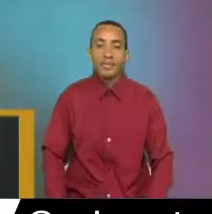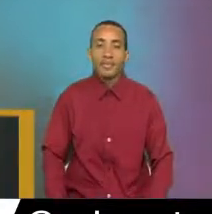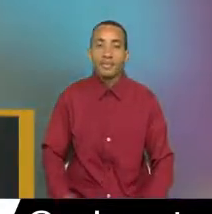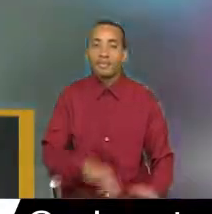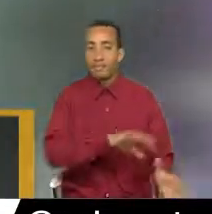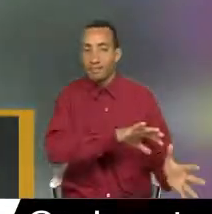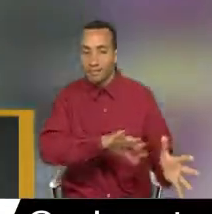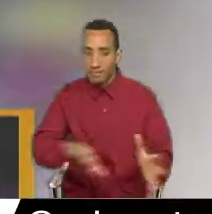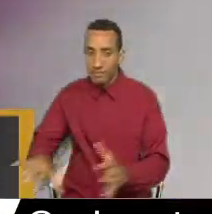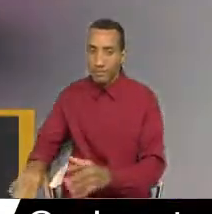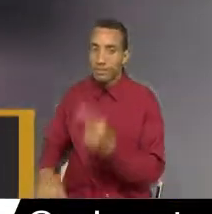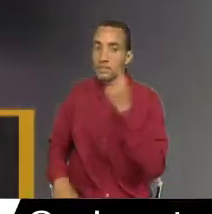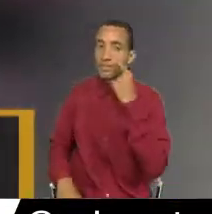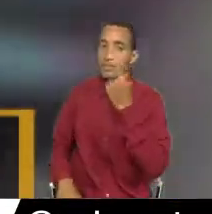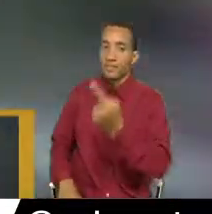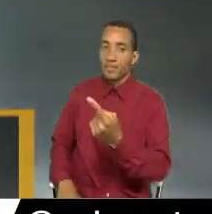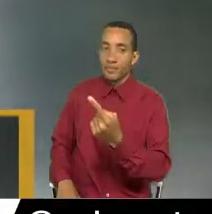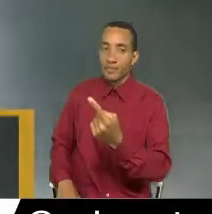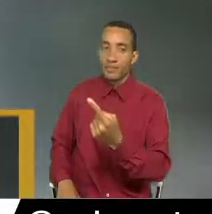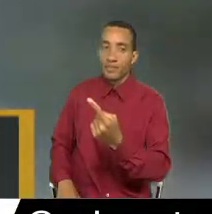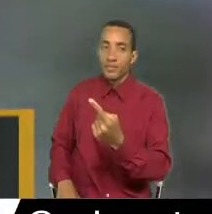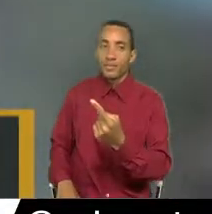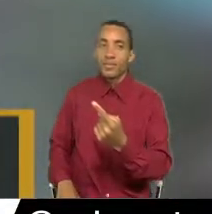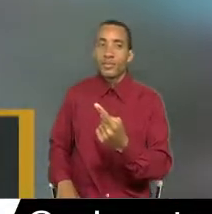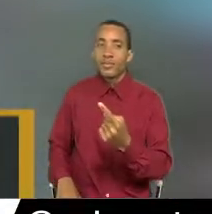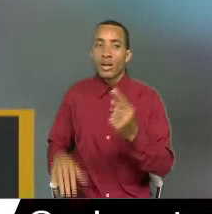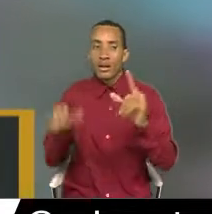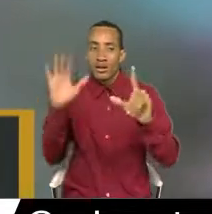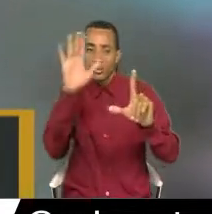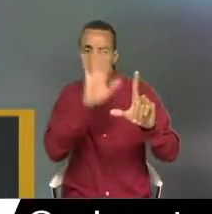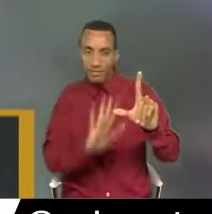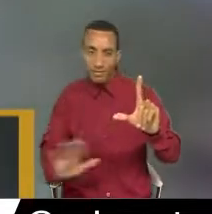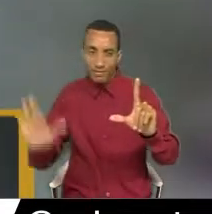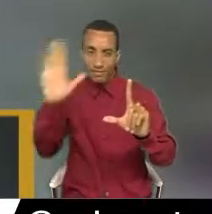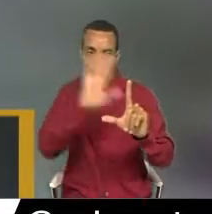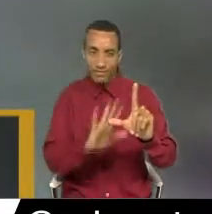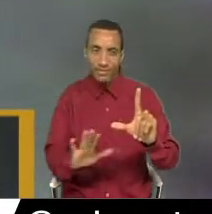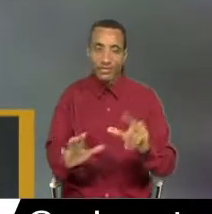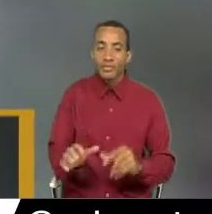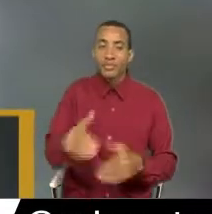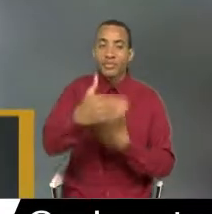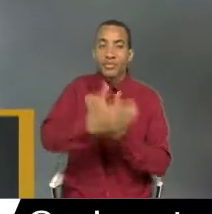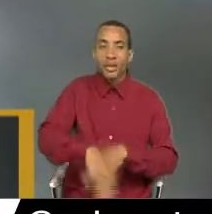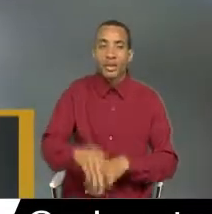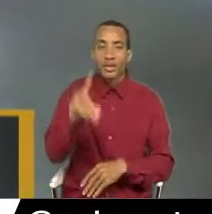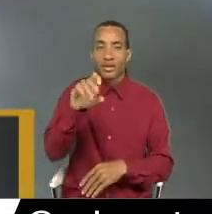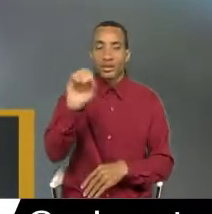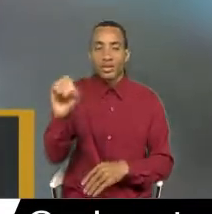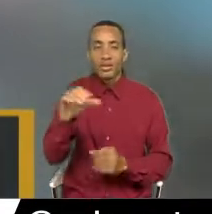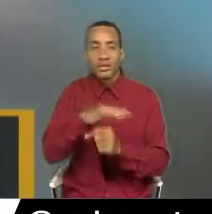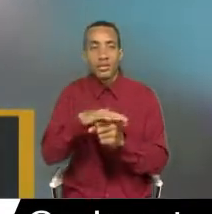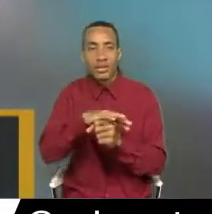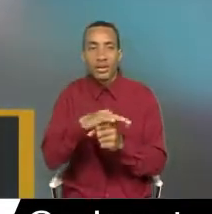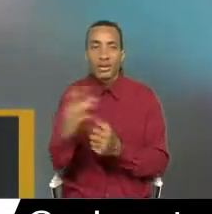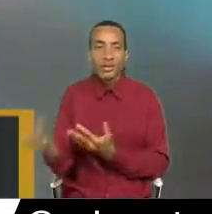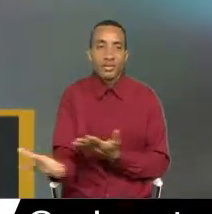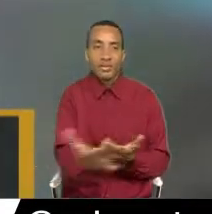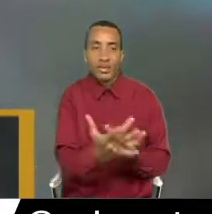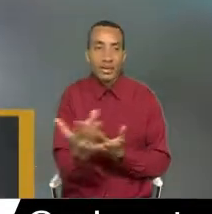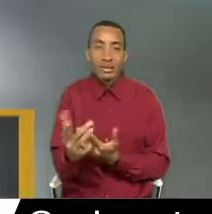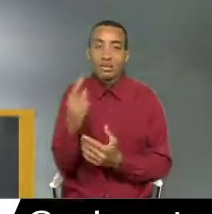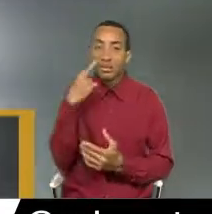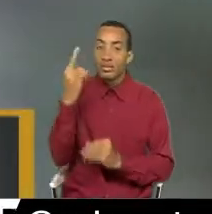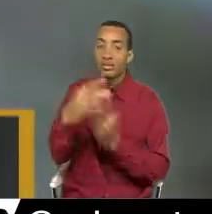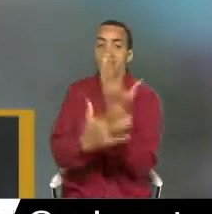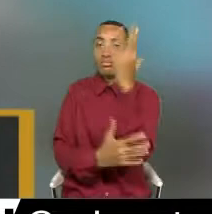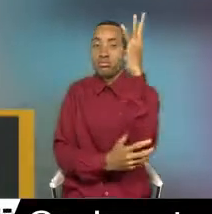Terminamos nuestro reportero ciudadano mostrando este video con el que los ciudadanos de la calle 60 del barrio La Esperanza piden la poda de este árbol que coloca en peligro la